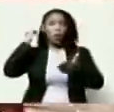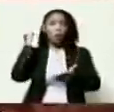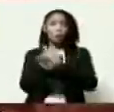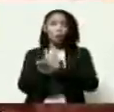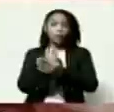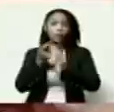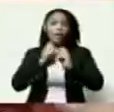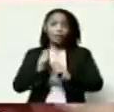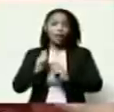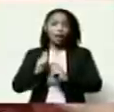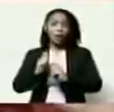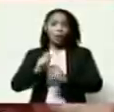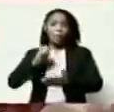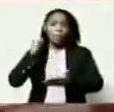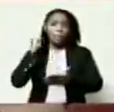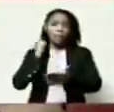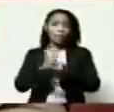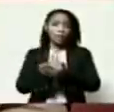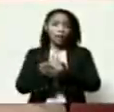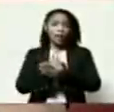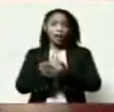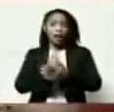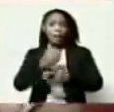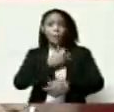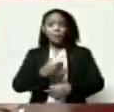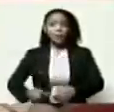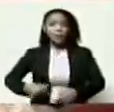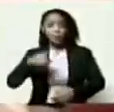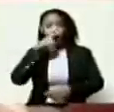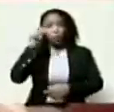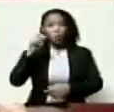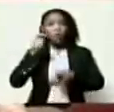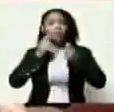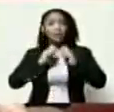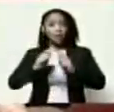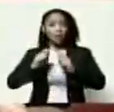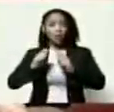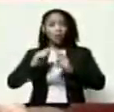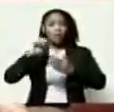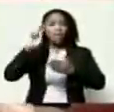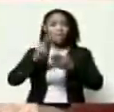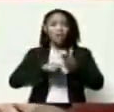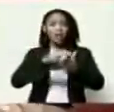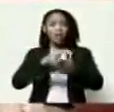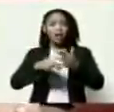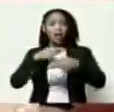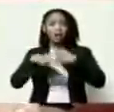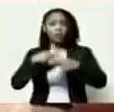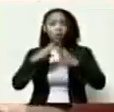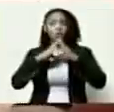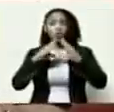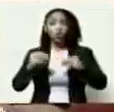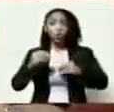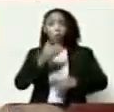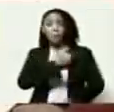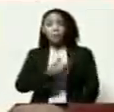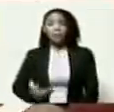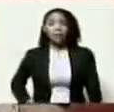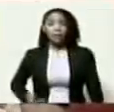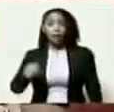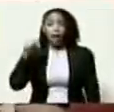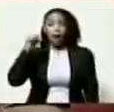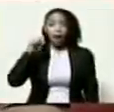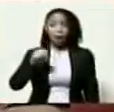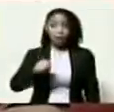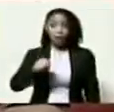a Nicolás, han intentado asesinarlo. Han intentado acabar con la revolución. Todos los presidentes aquí, desde